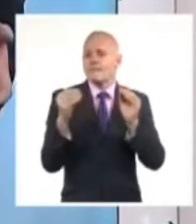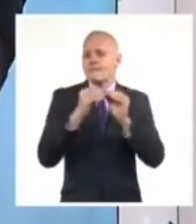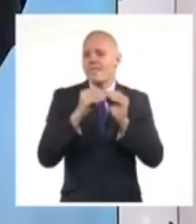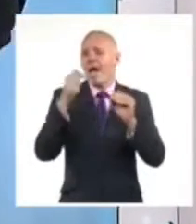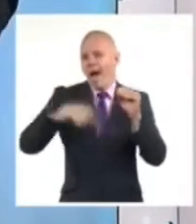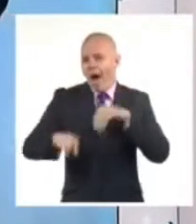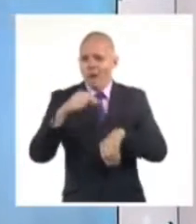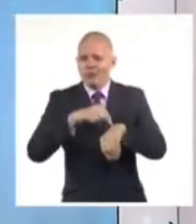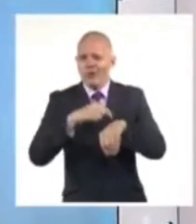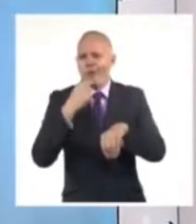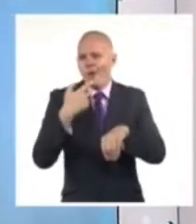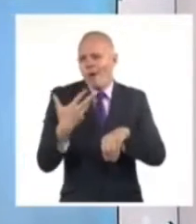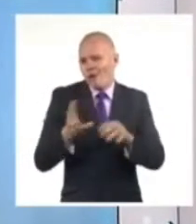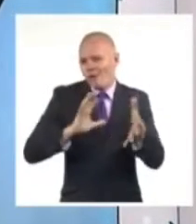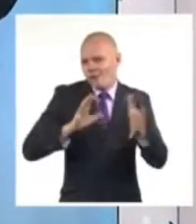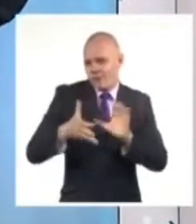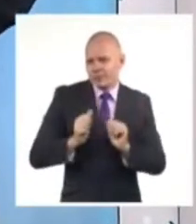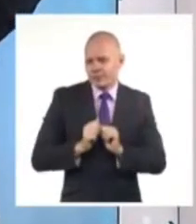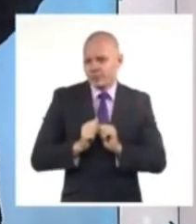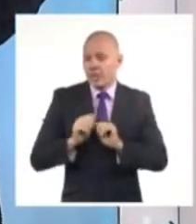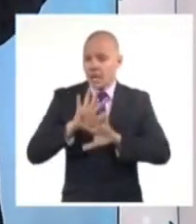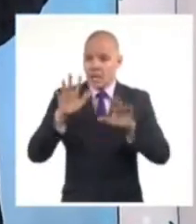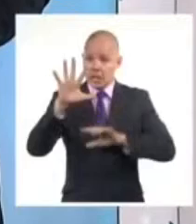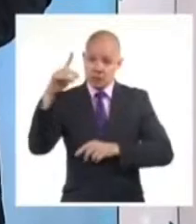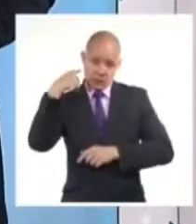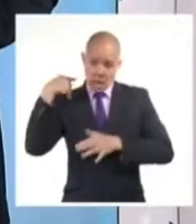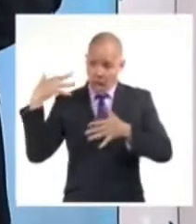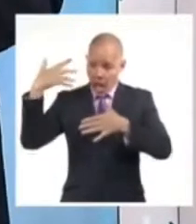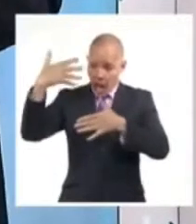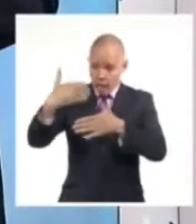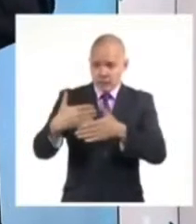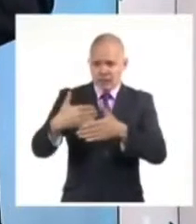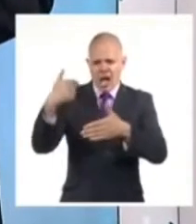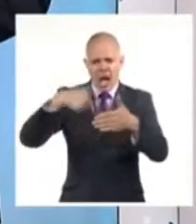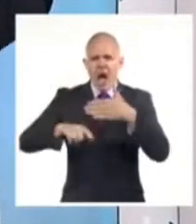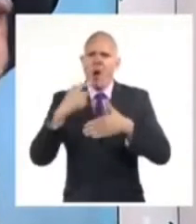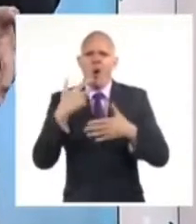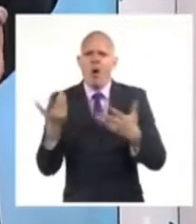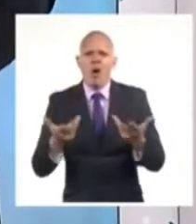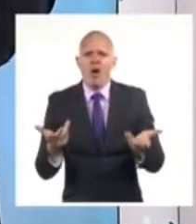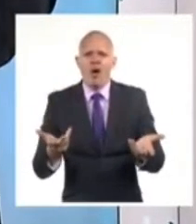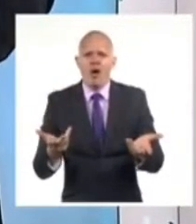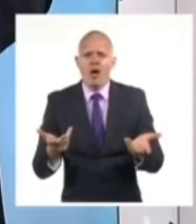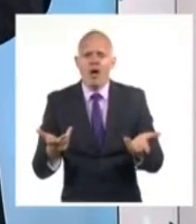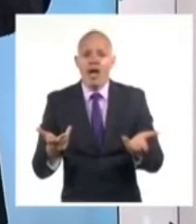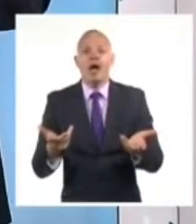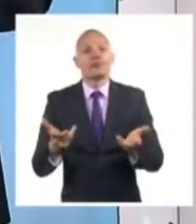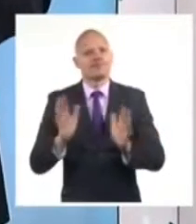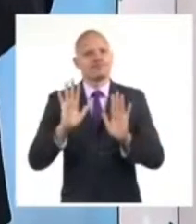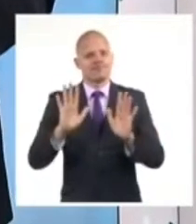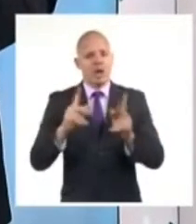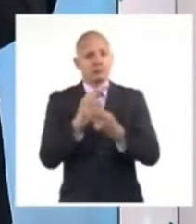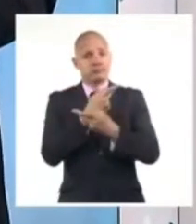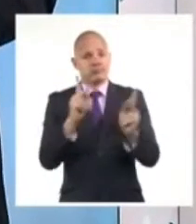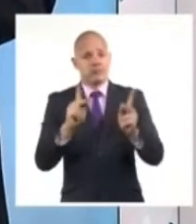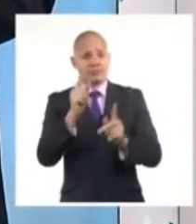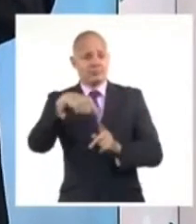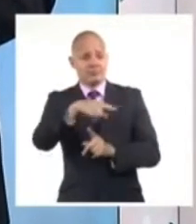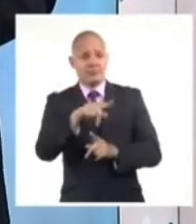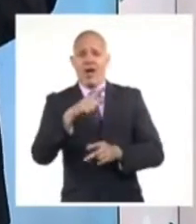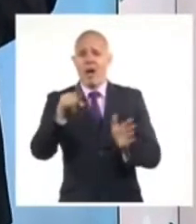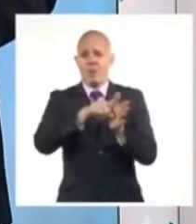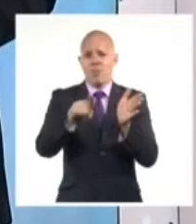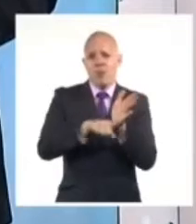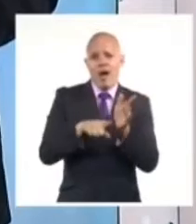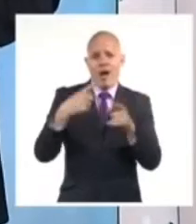realidad y a sus retos. Pero ¿qué ha pasado entonces durante estos 5 años? ¿Los profesionales del derecho son protagonistas